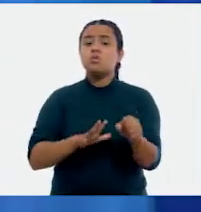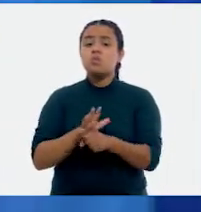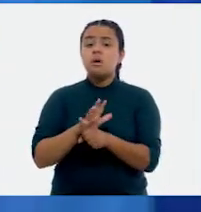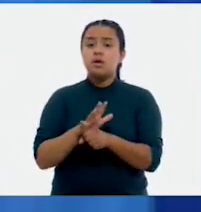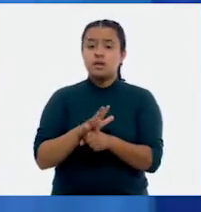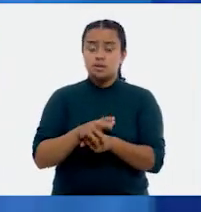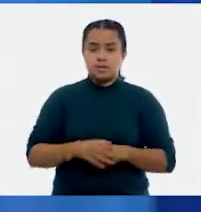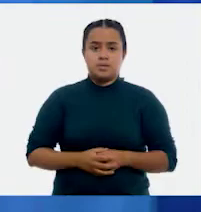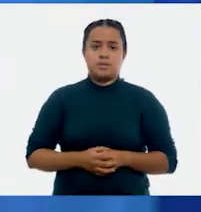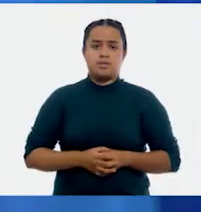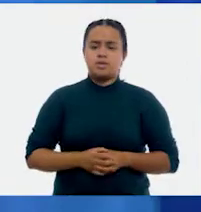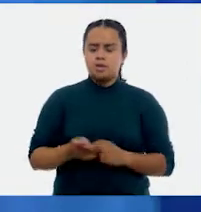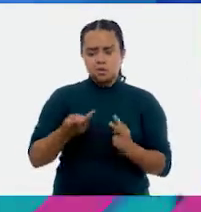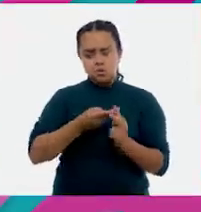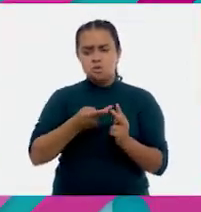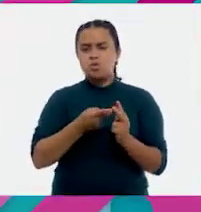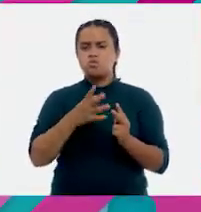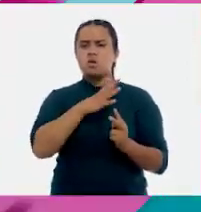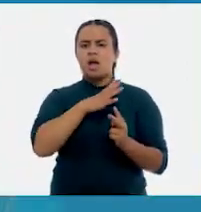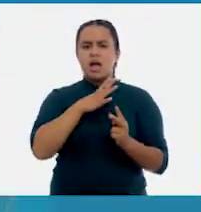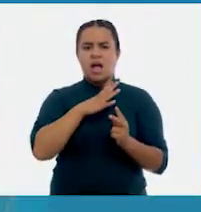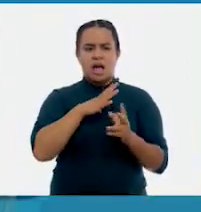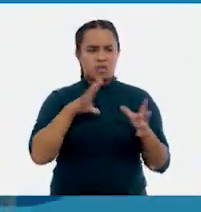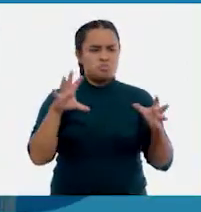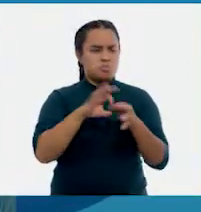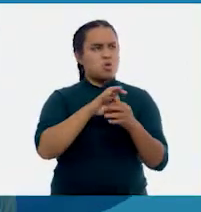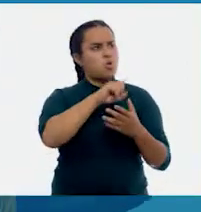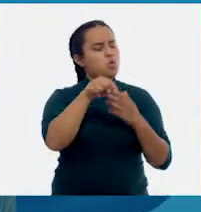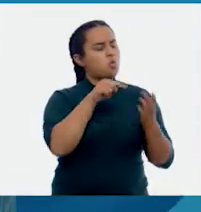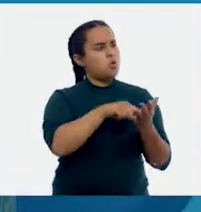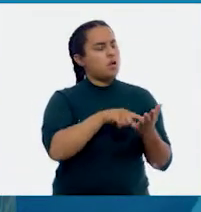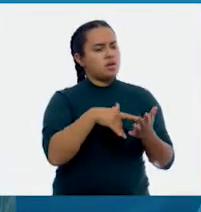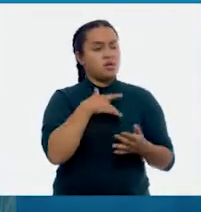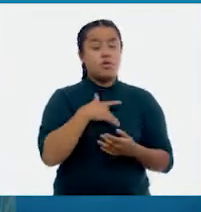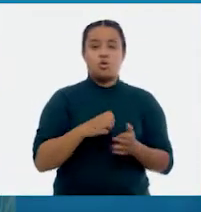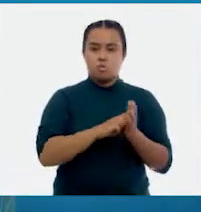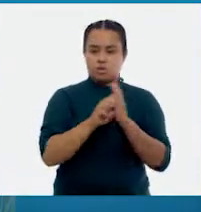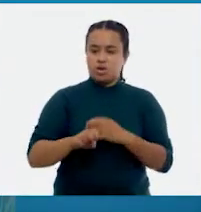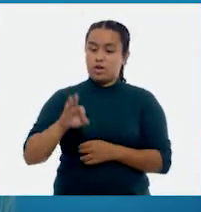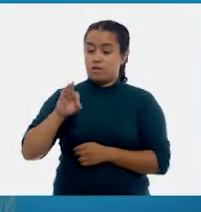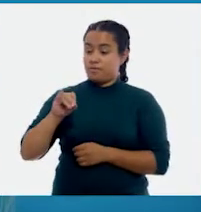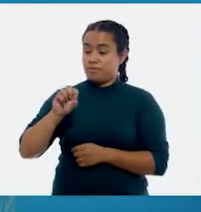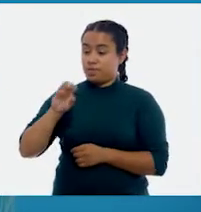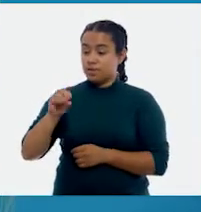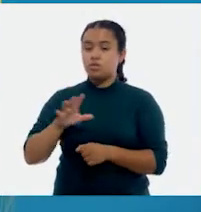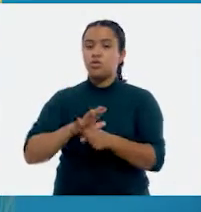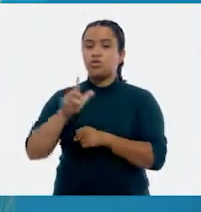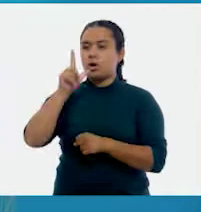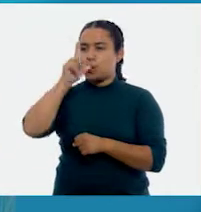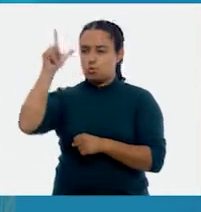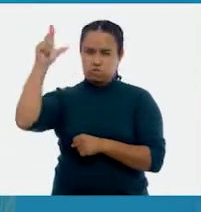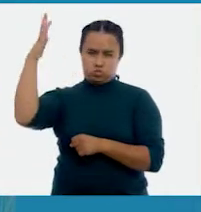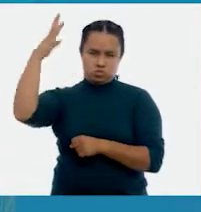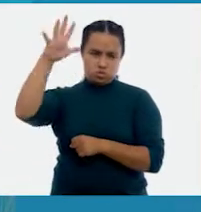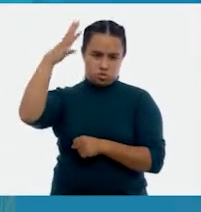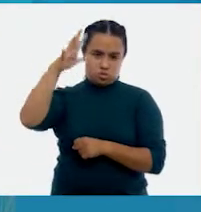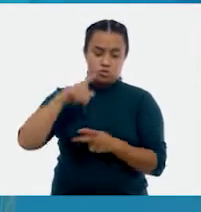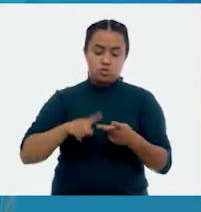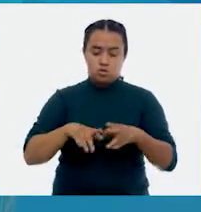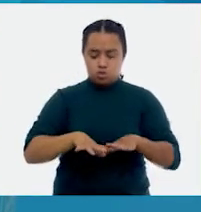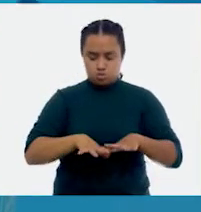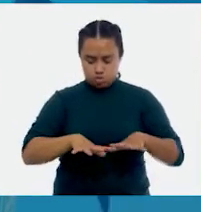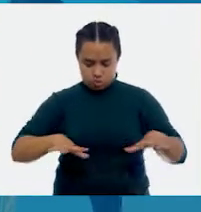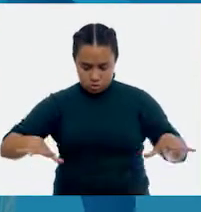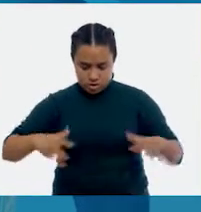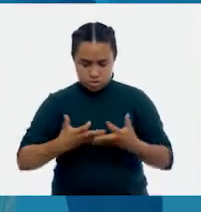y que comparten un determinado lugar. Los factores físicos son la luz solar, el suelo,